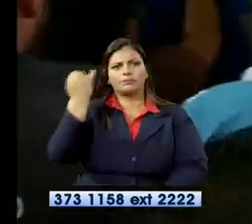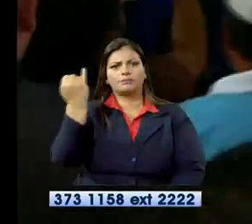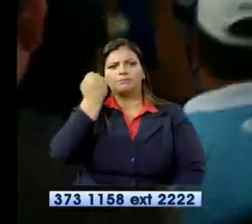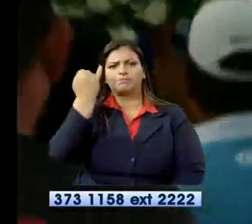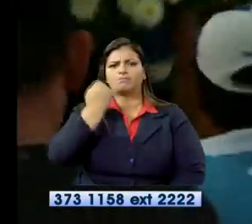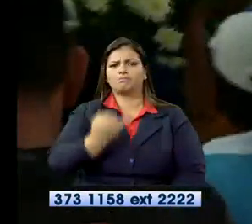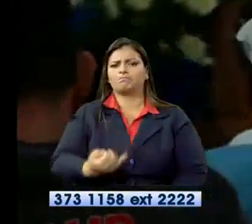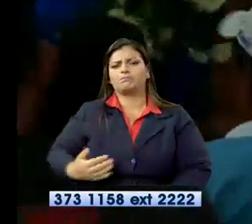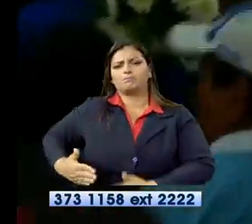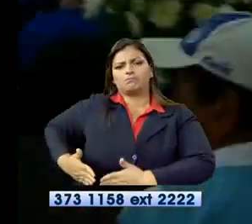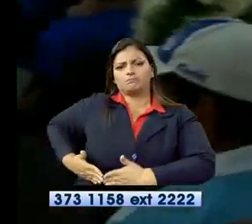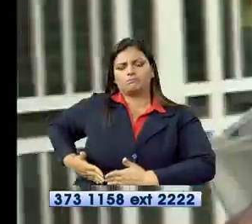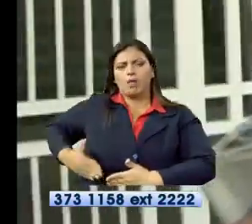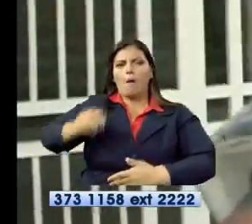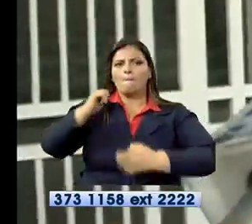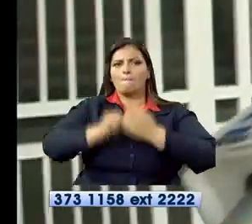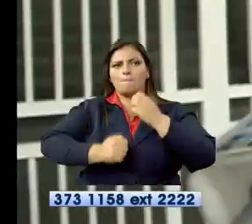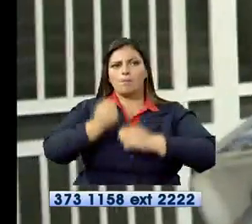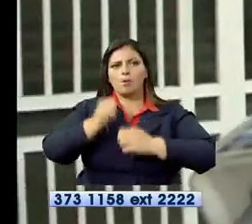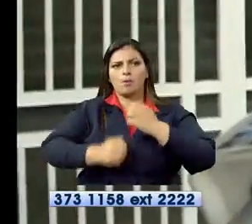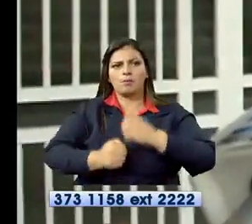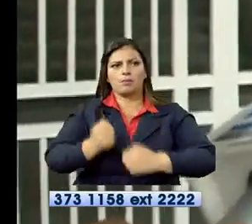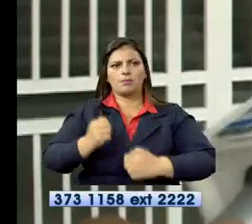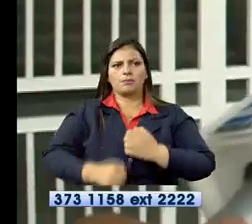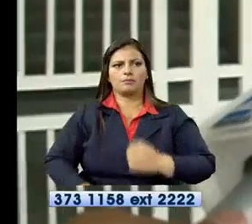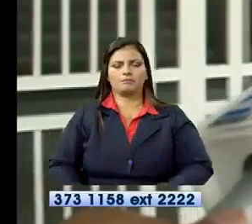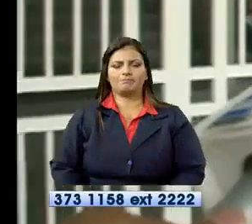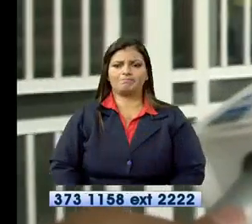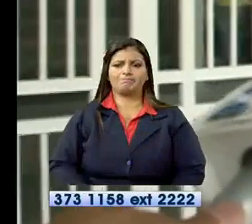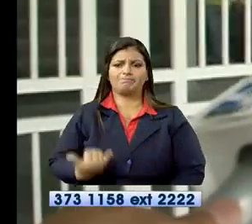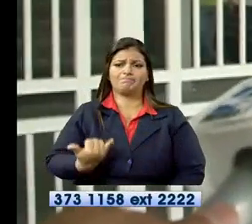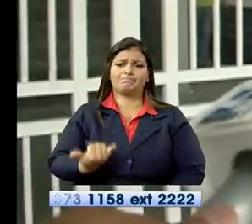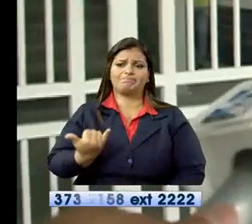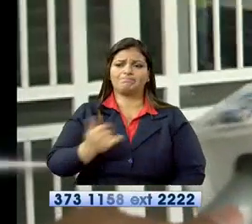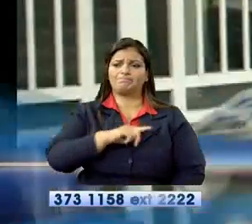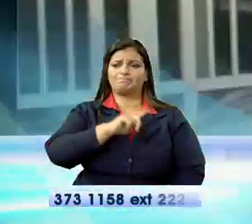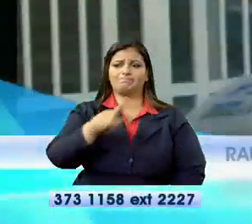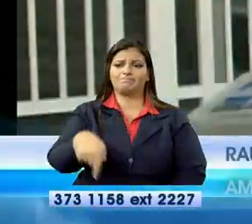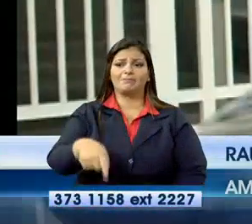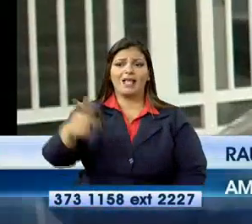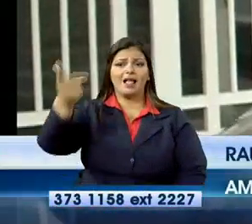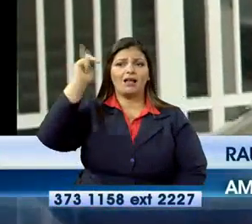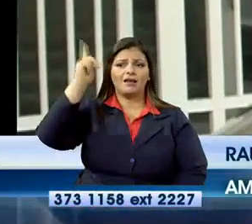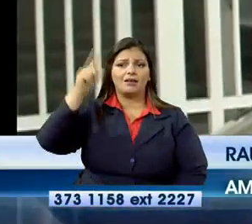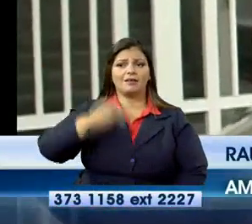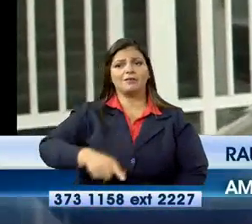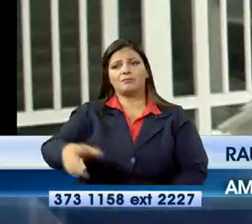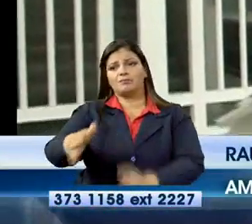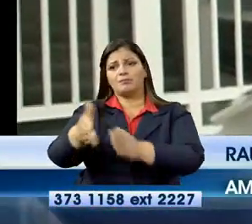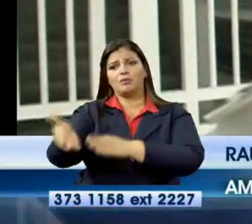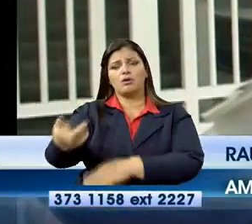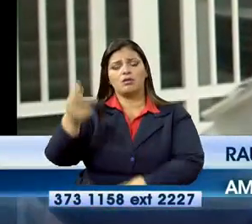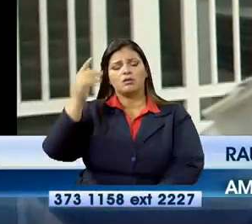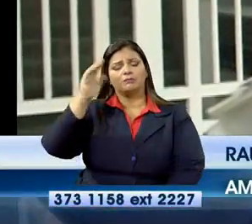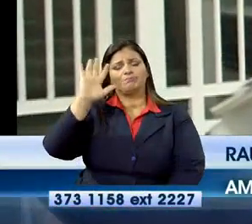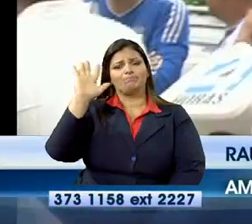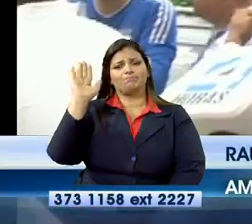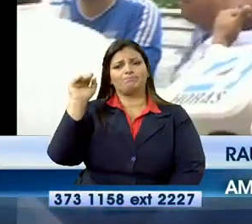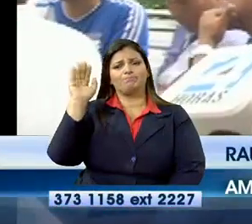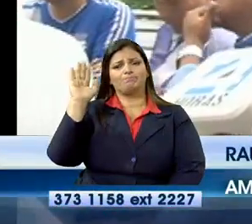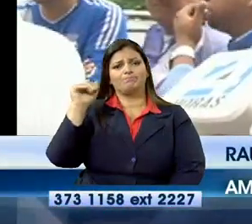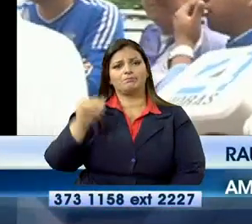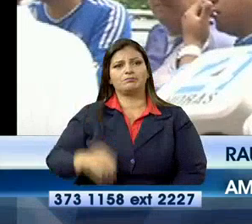a una afectación hepática. Dándole el último adiós pues, a nuestro líder, que se nos fue pues, para